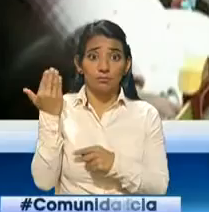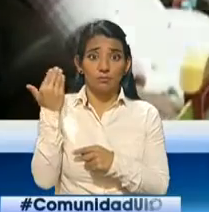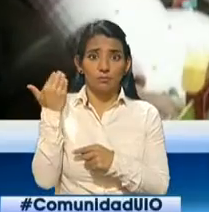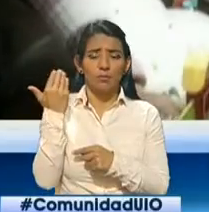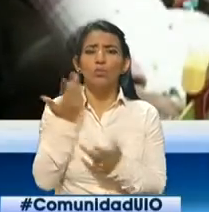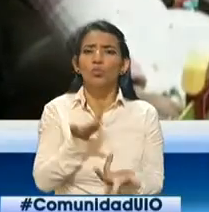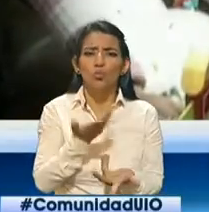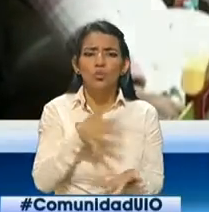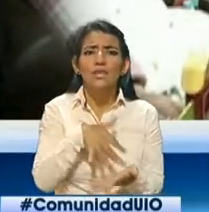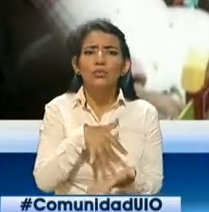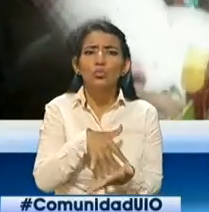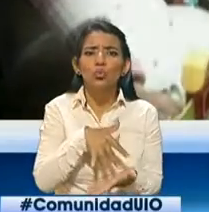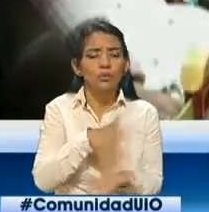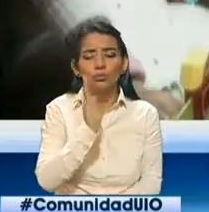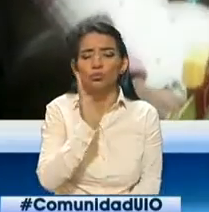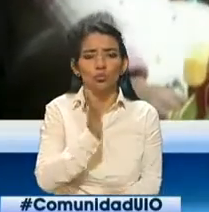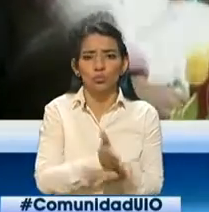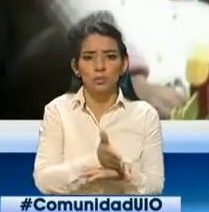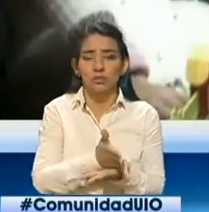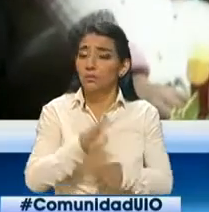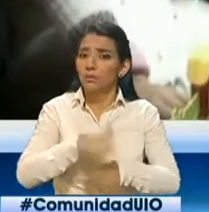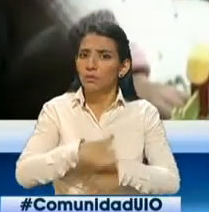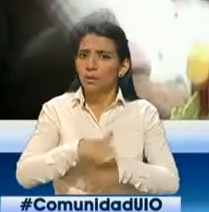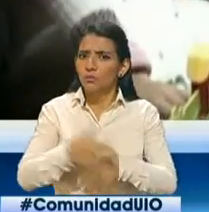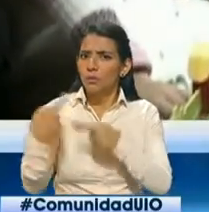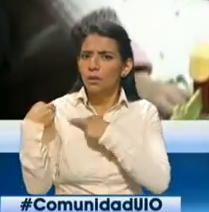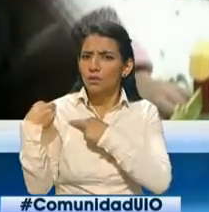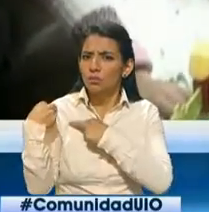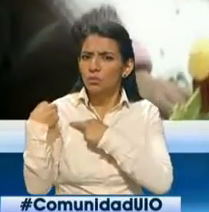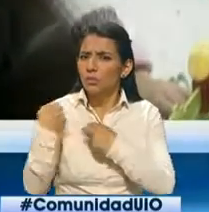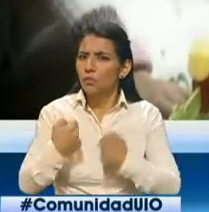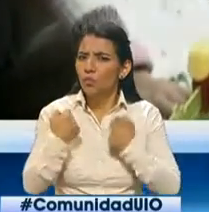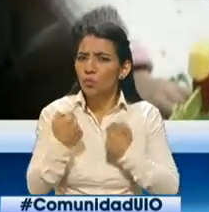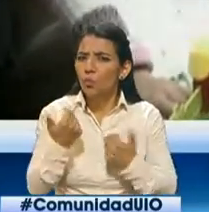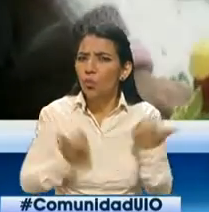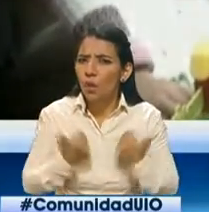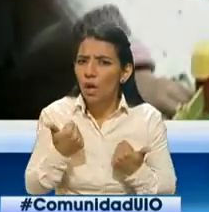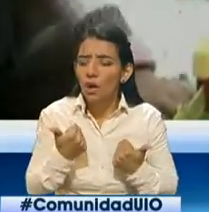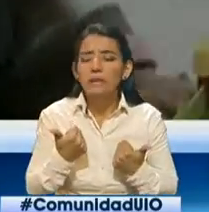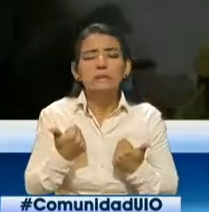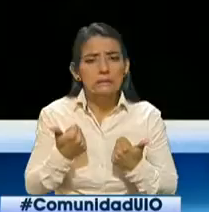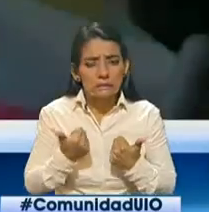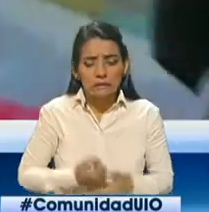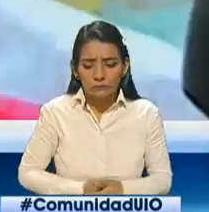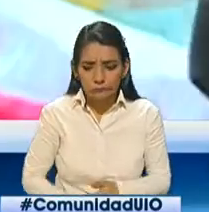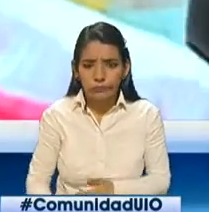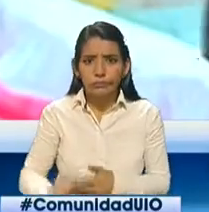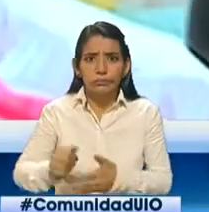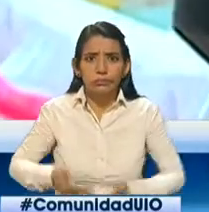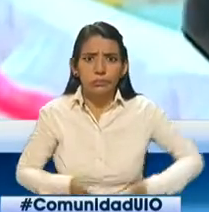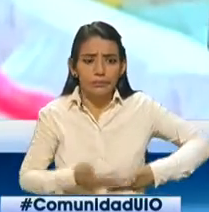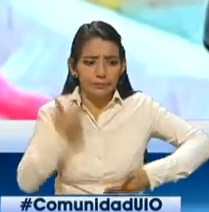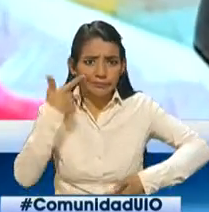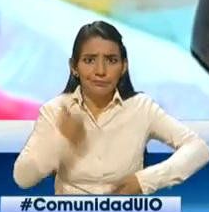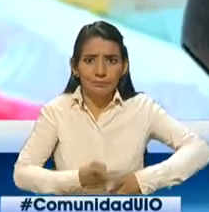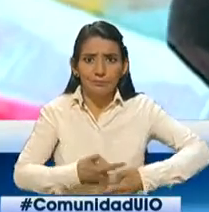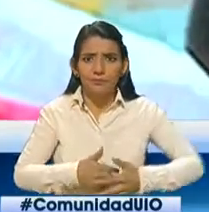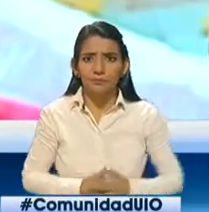suspendió momentáneamente sus estudios para asumir una mayor responsabilidad, la de ser madre. No sabía qué iba a